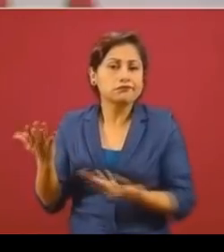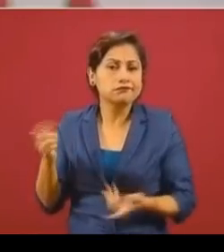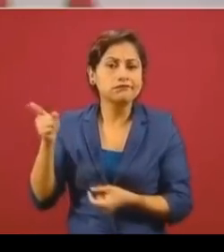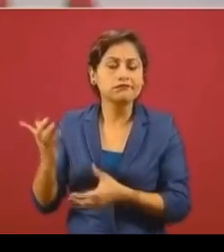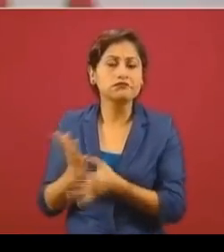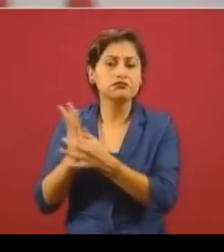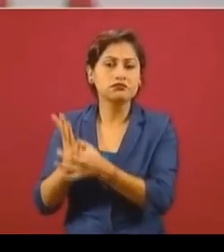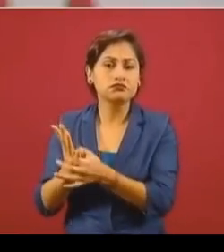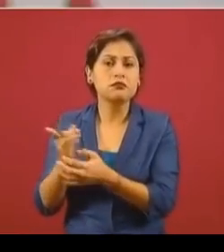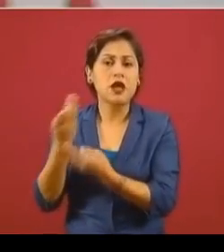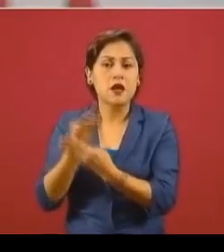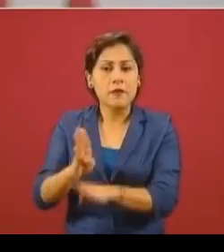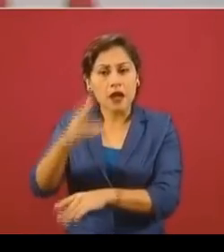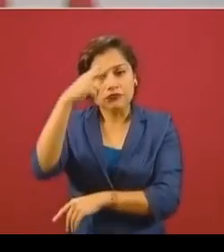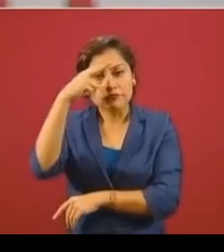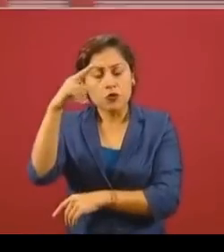el Banco Mundial